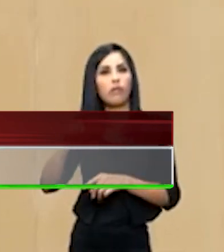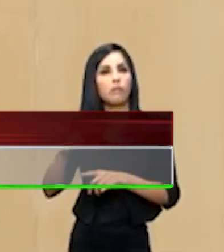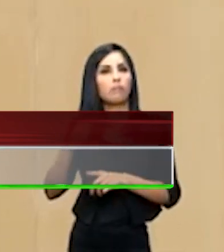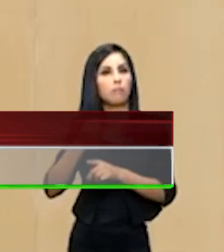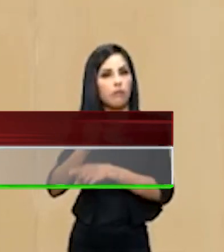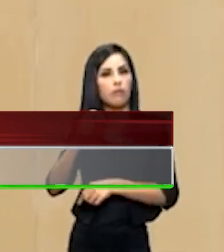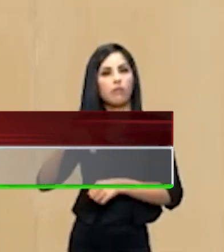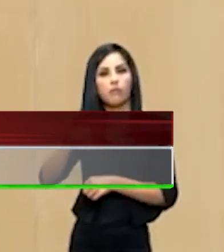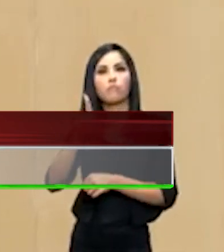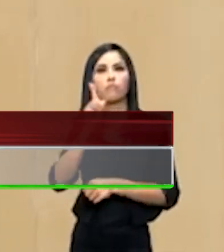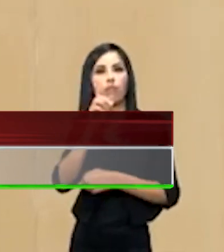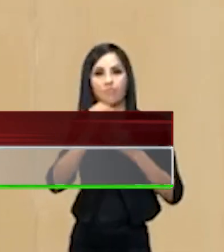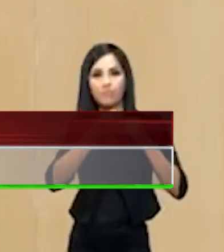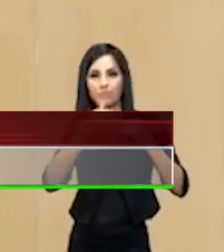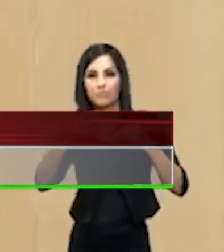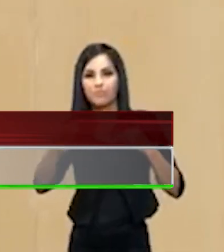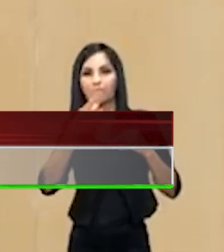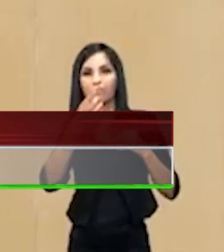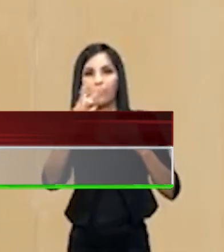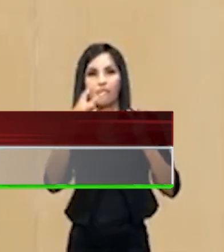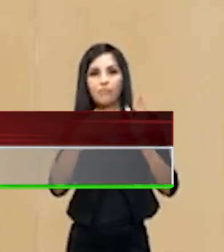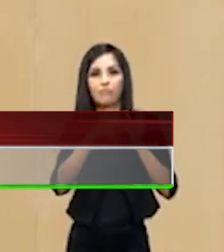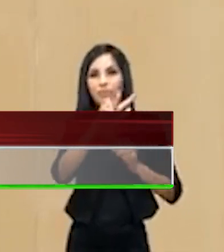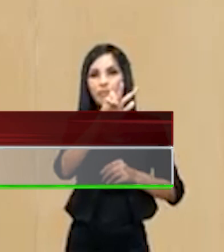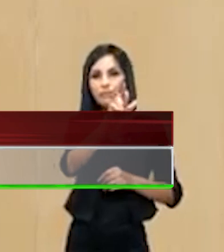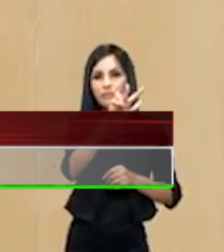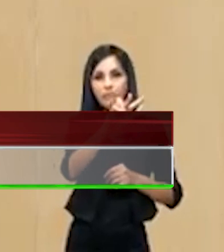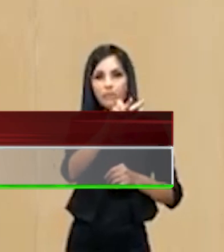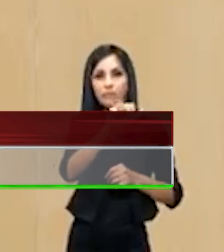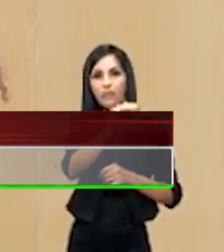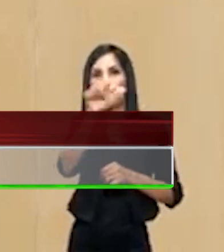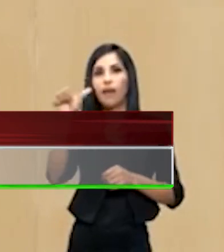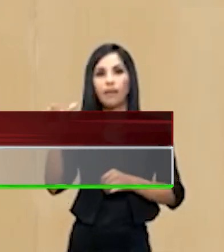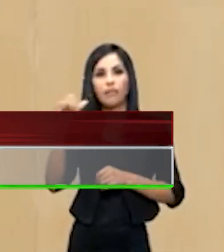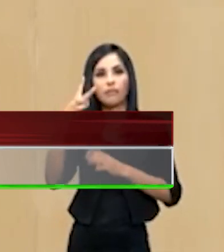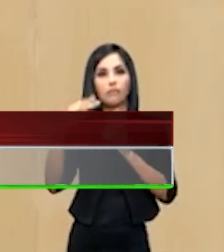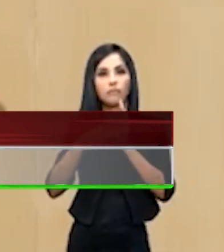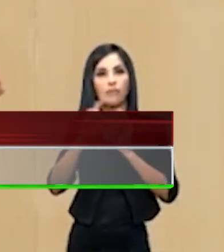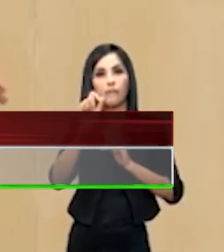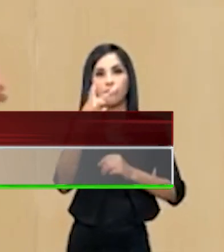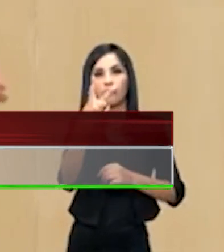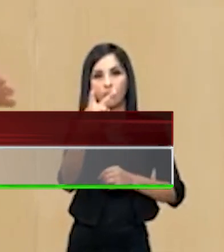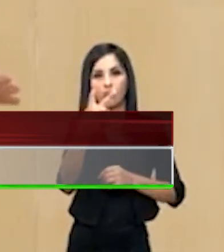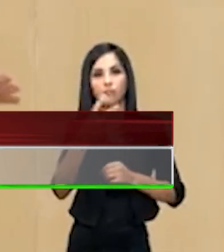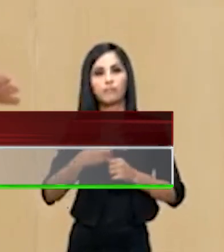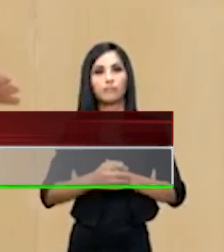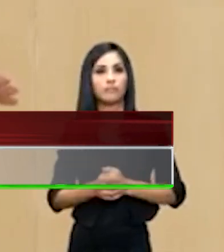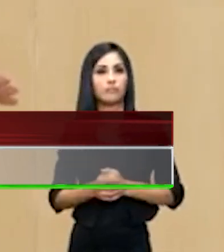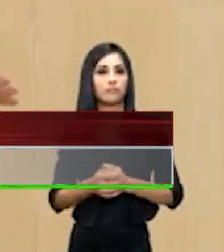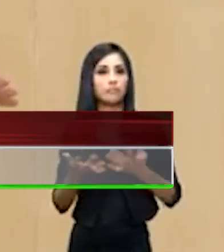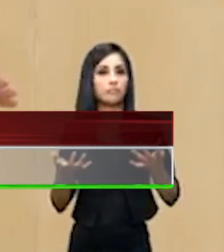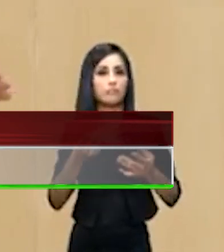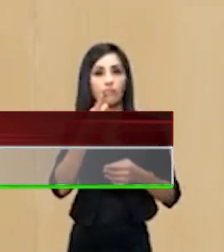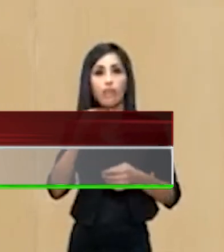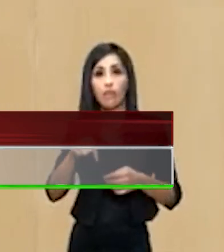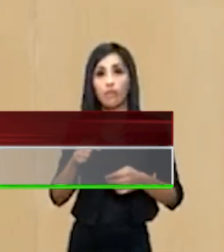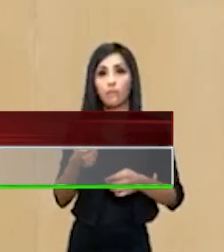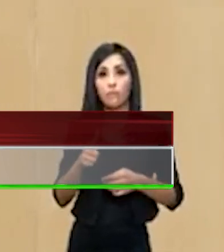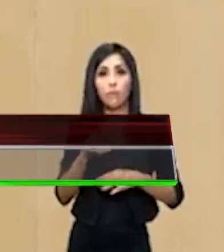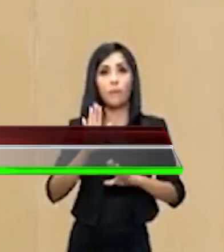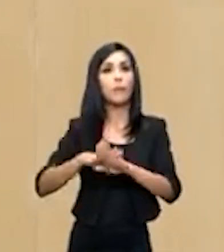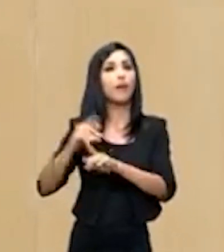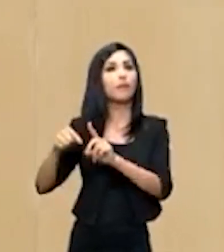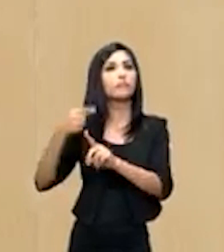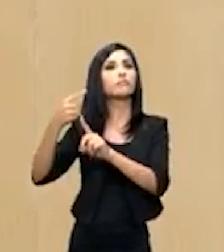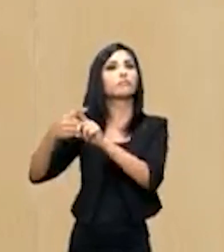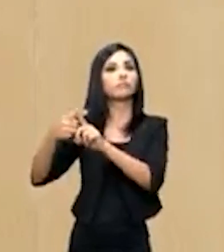violentas de mujeres en el periodo que comprende del 2018 al 2022, casualmente en Guanajuato